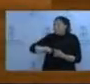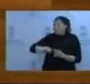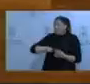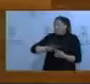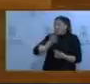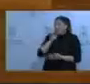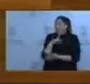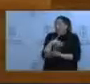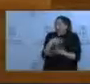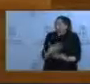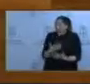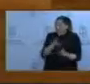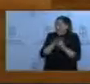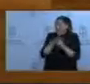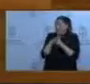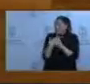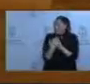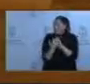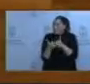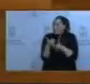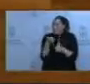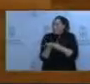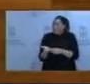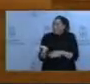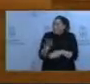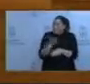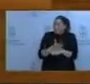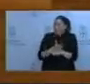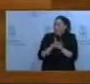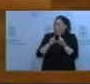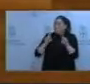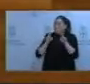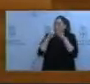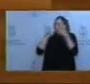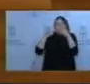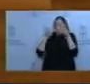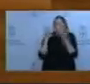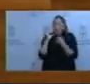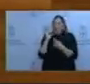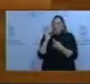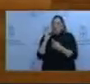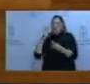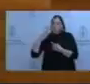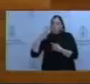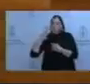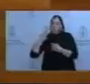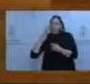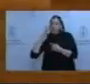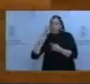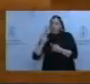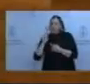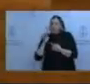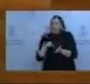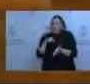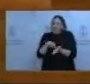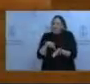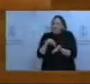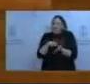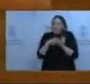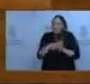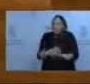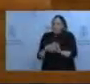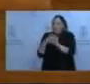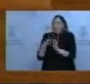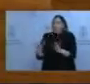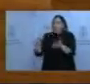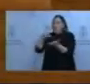discutiendo una situación de preconcurso de la empresa pública Sogepsa por una reclamación relativa al polígono de Boves, ¿no?,